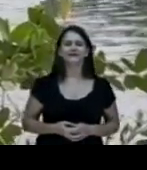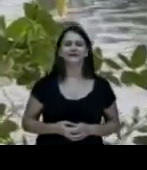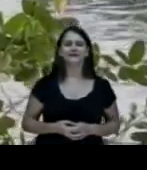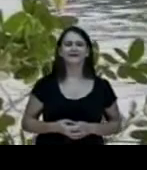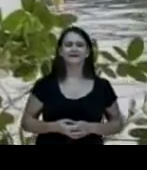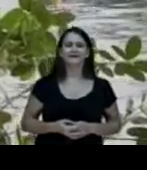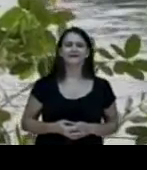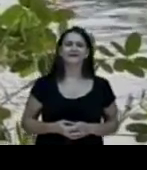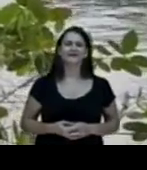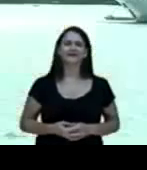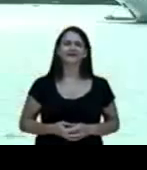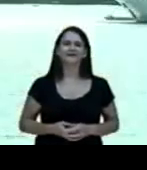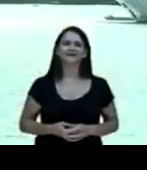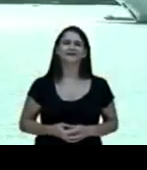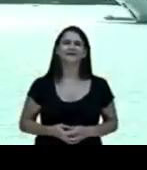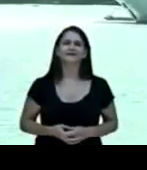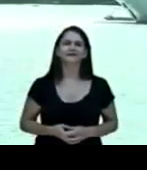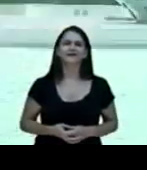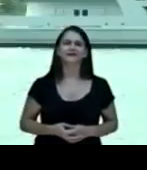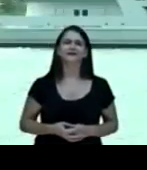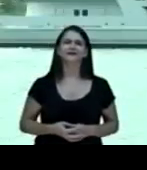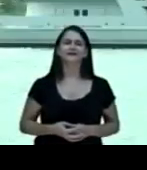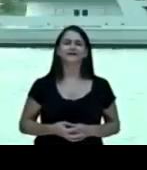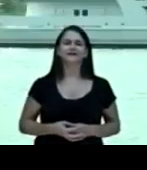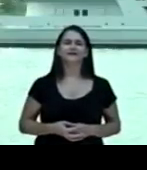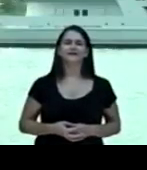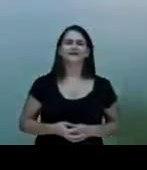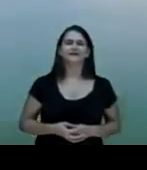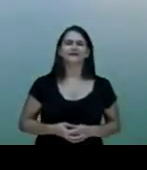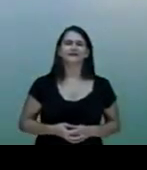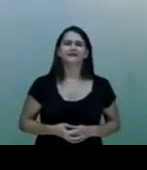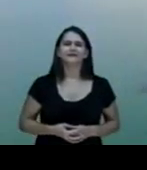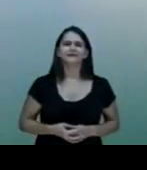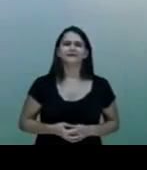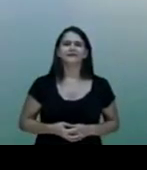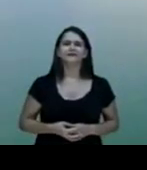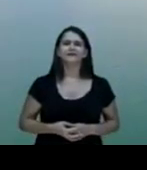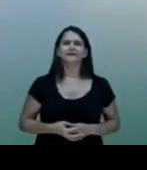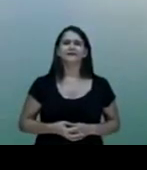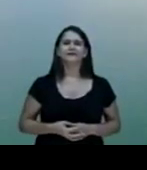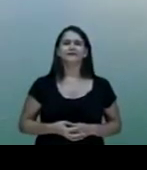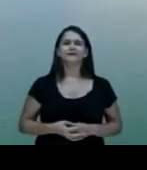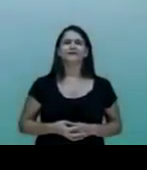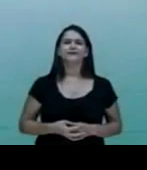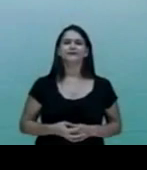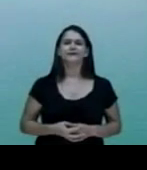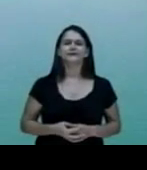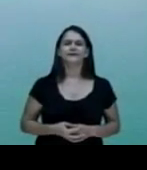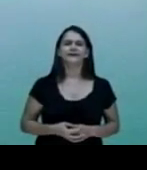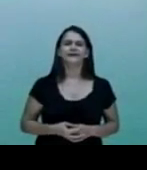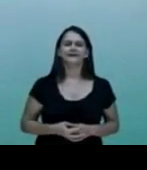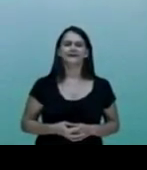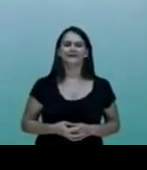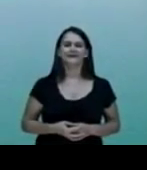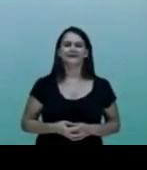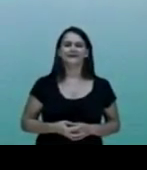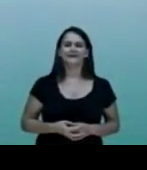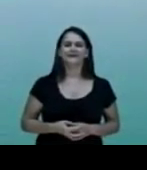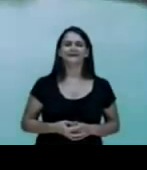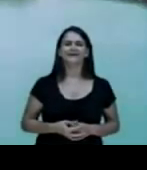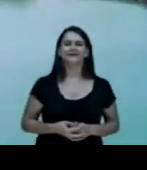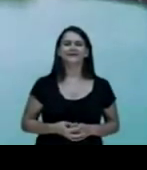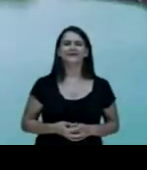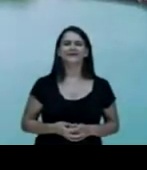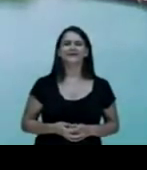de este territorio. Y hoy, gracias a la Cámara de Comercio, se ha venido impulsando el desarrollo